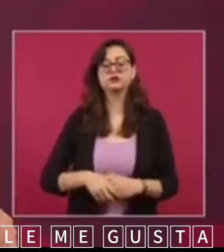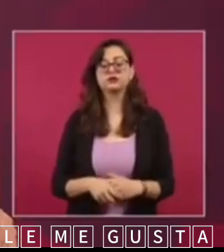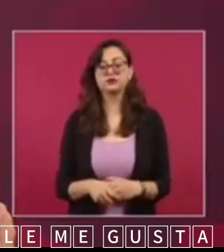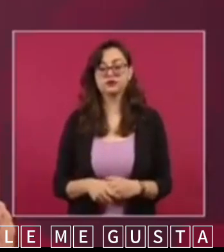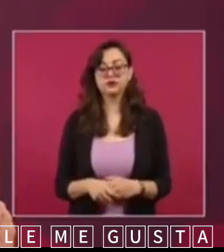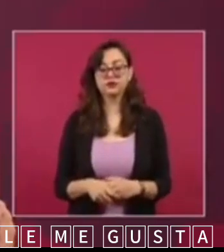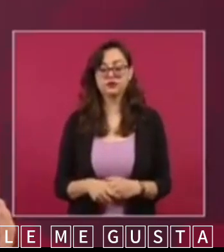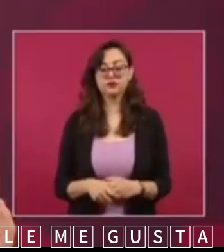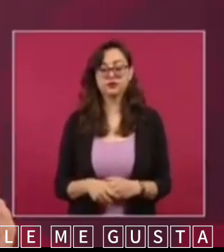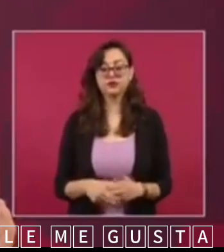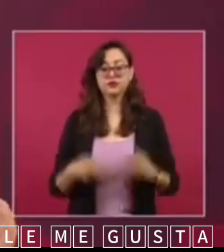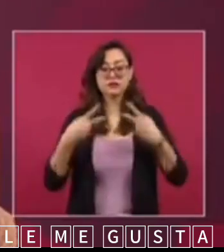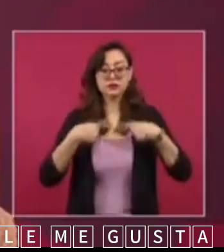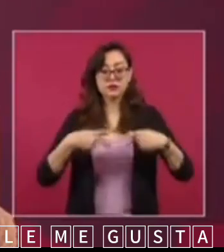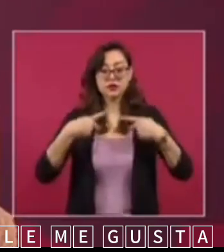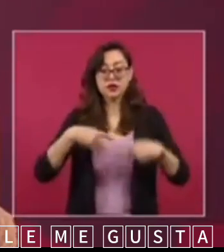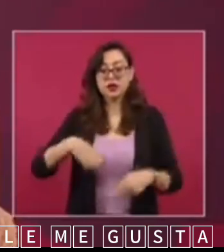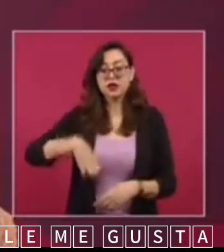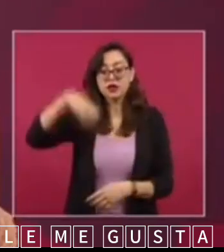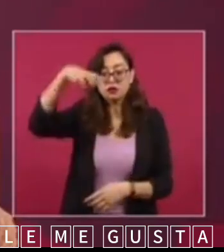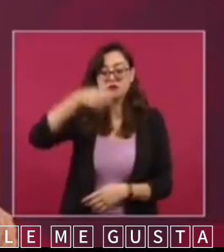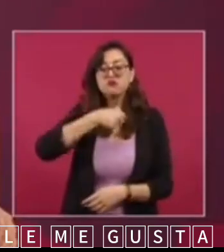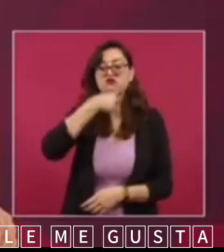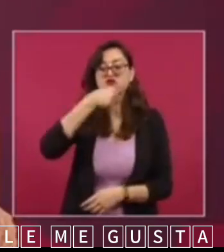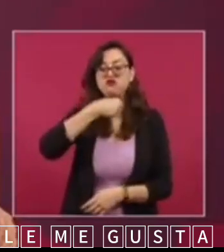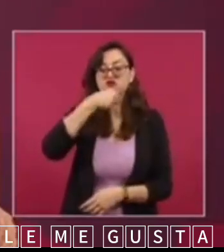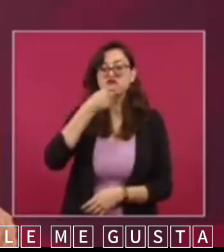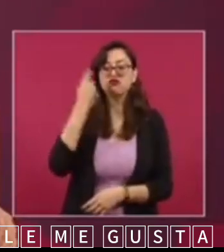En la pensión adultos mayores,